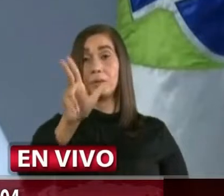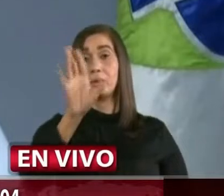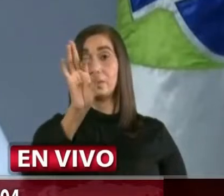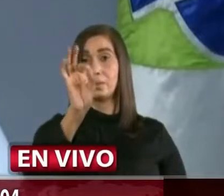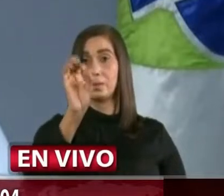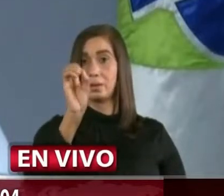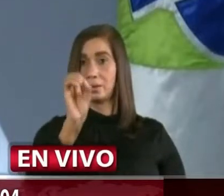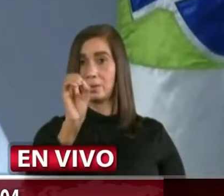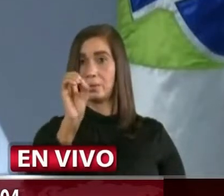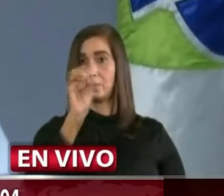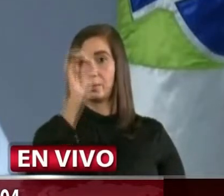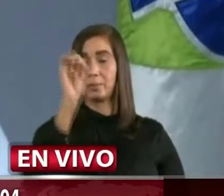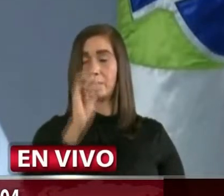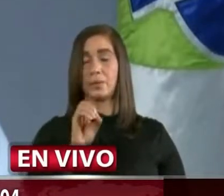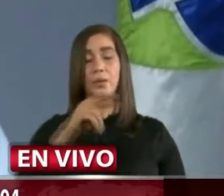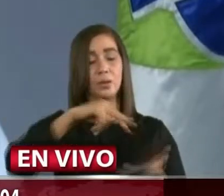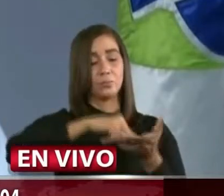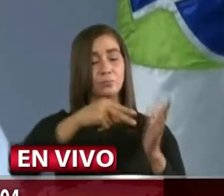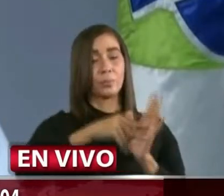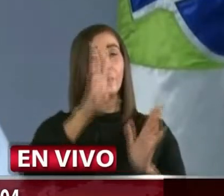53.90%, es decir,